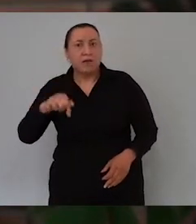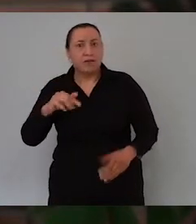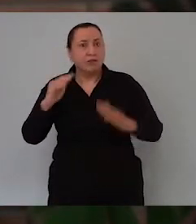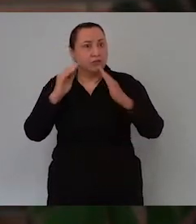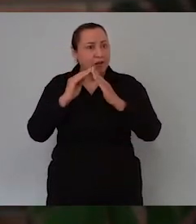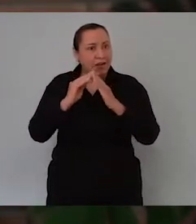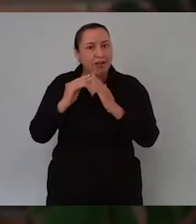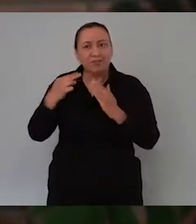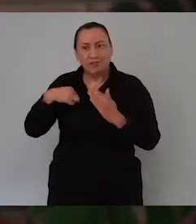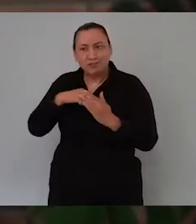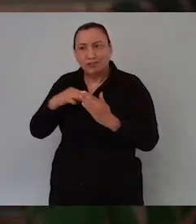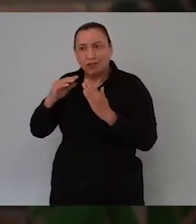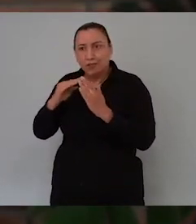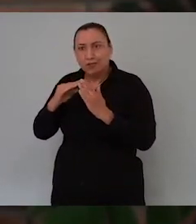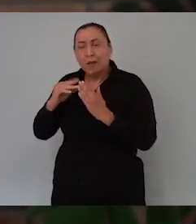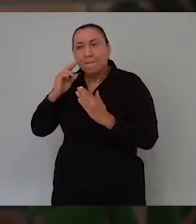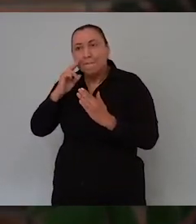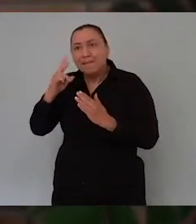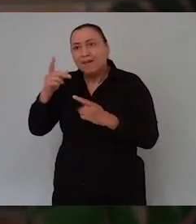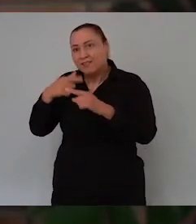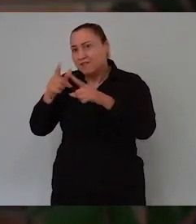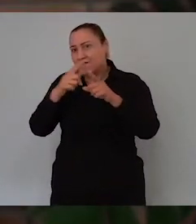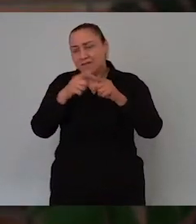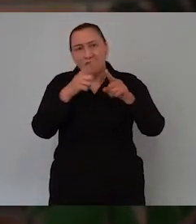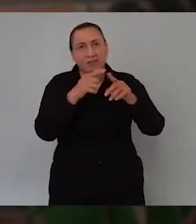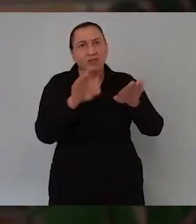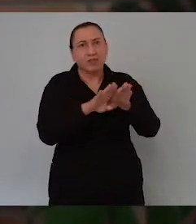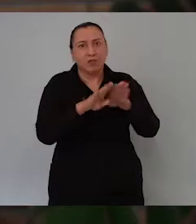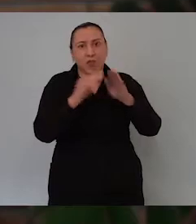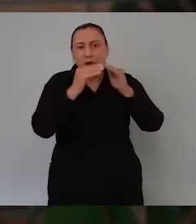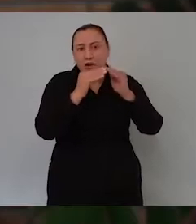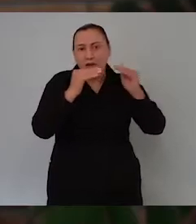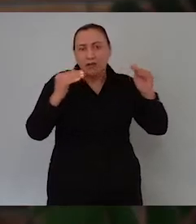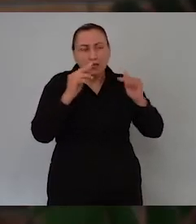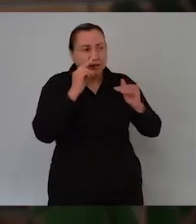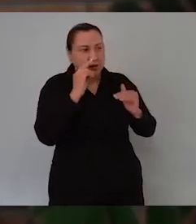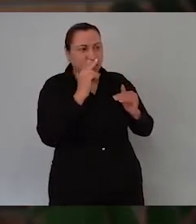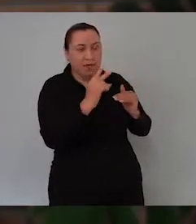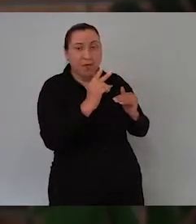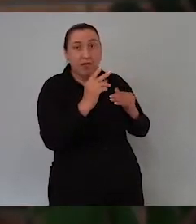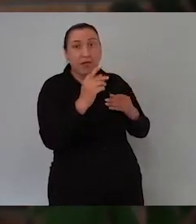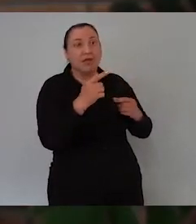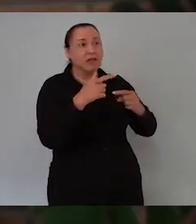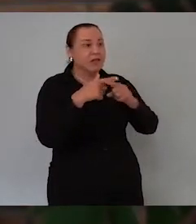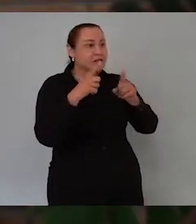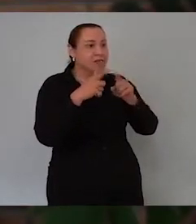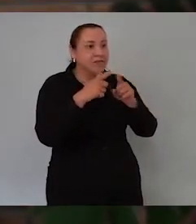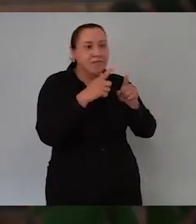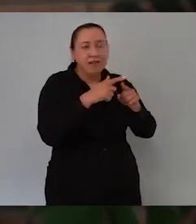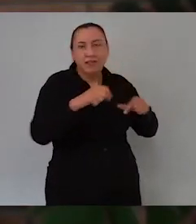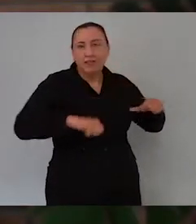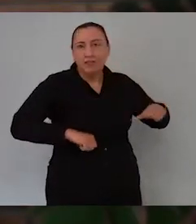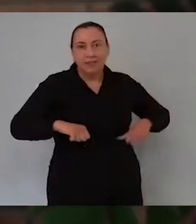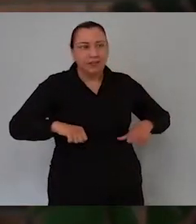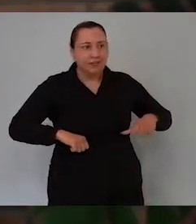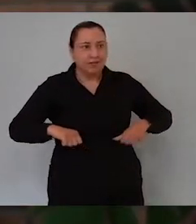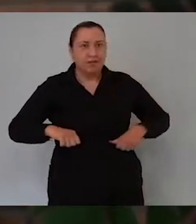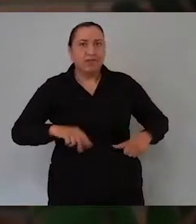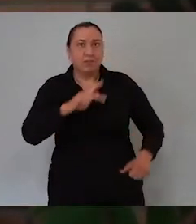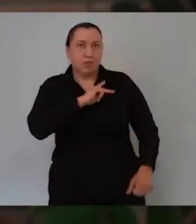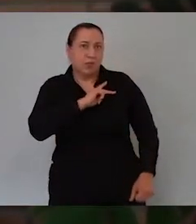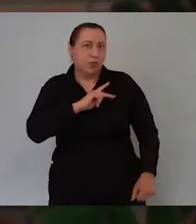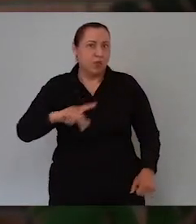Colima, es fundamental también establecer los mecanismos transversales, equilibrados, que orienten todas